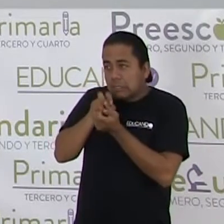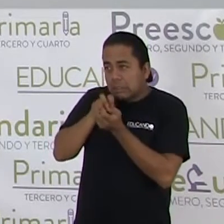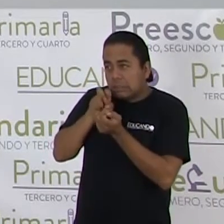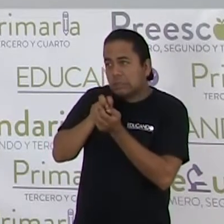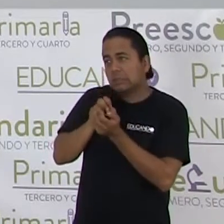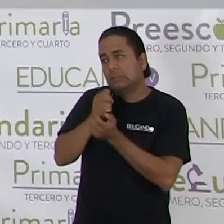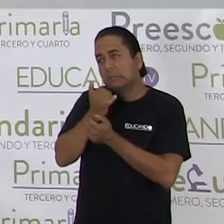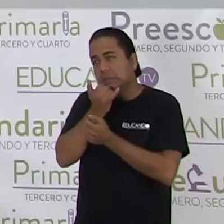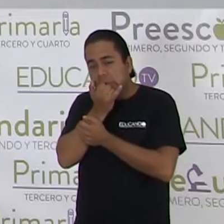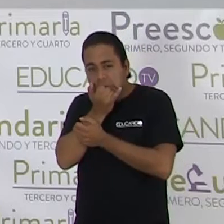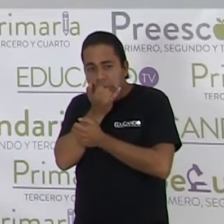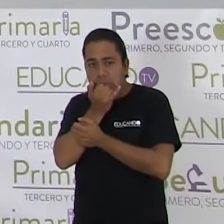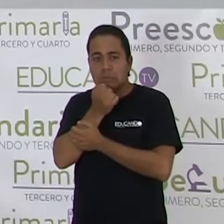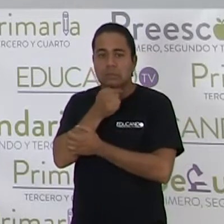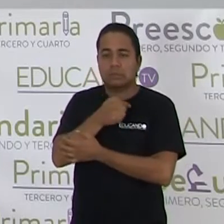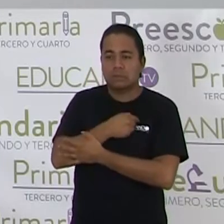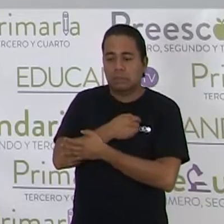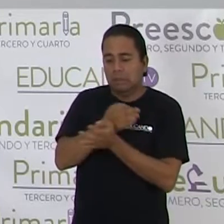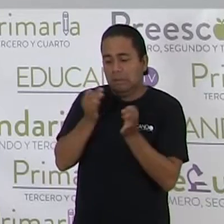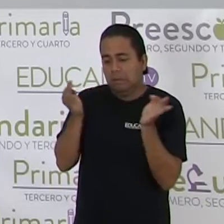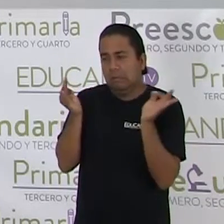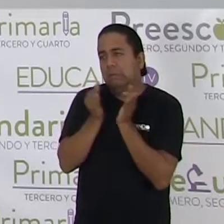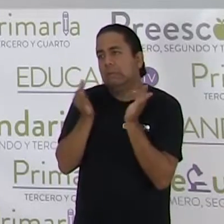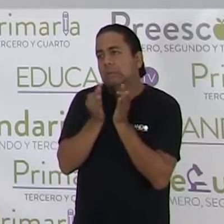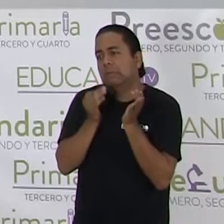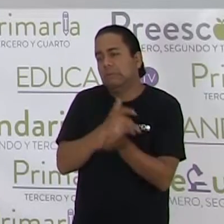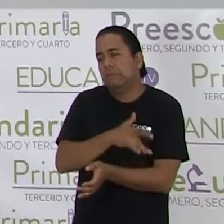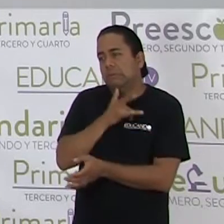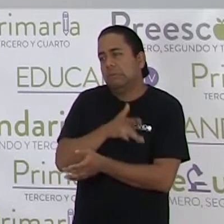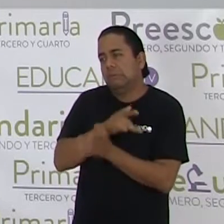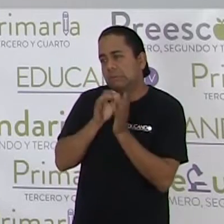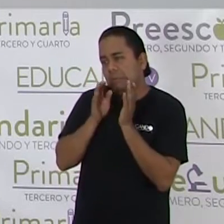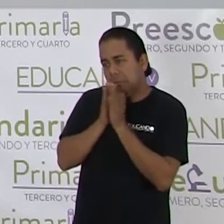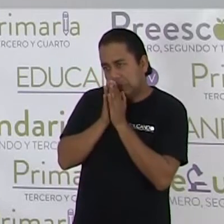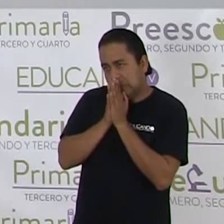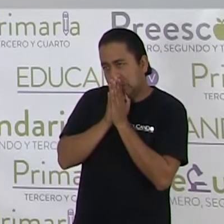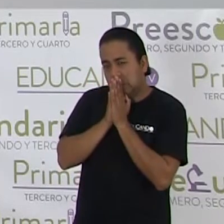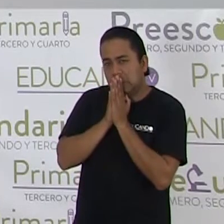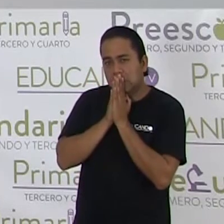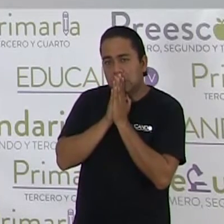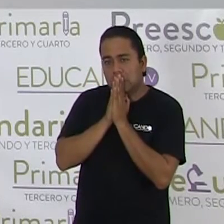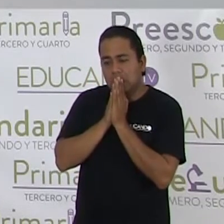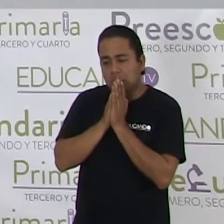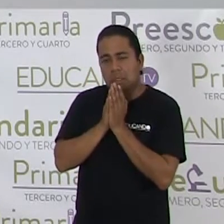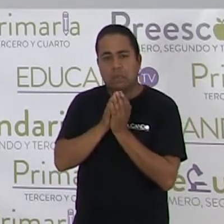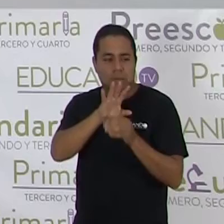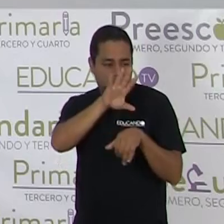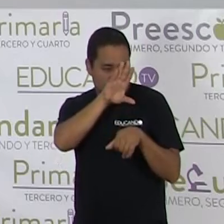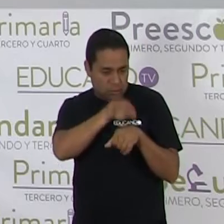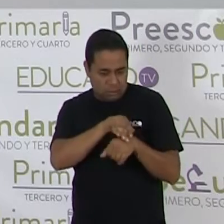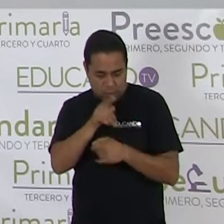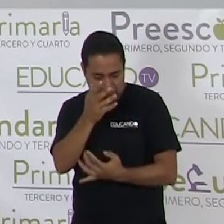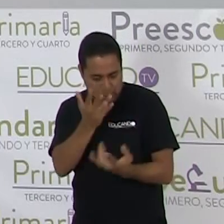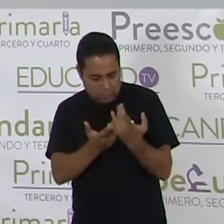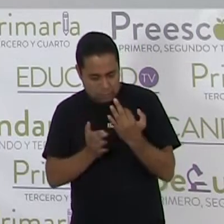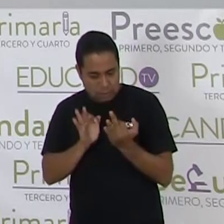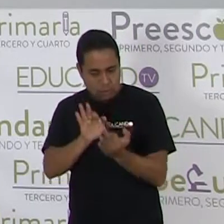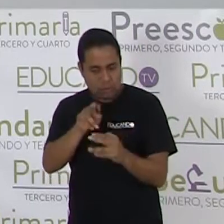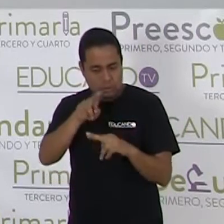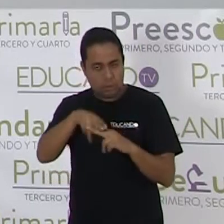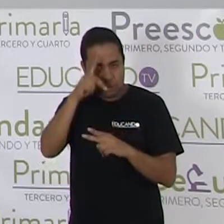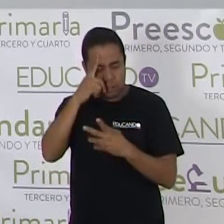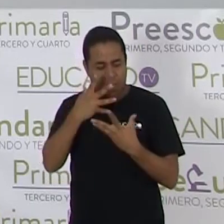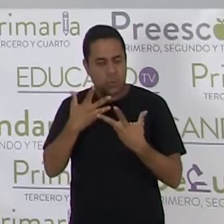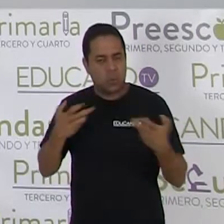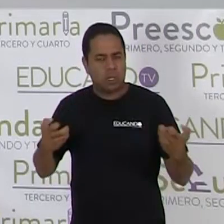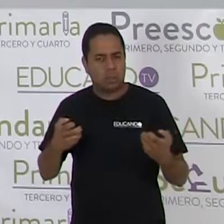madrecita, tengo frío. Dame un lugar junto a tu lumbre para secar.